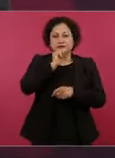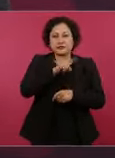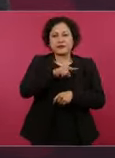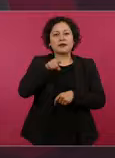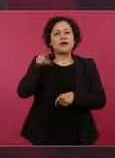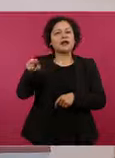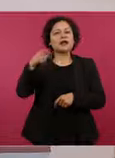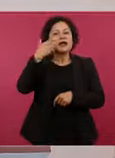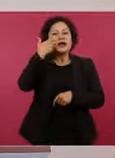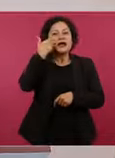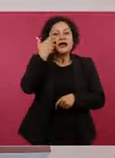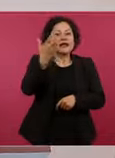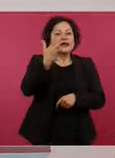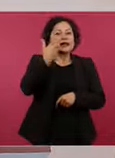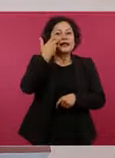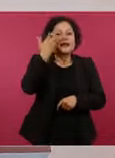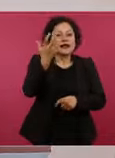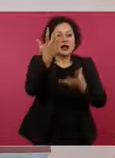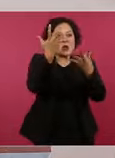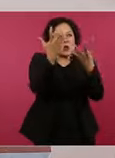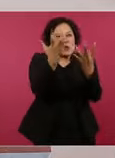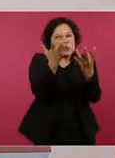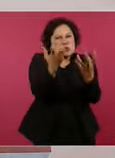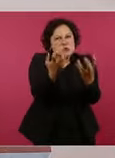a que no lloviera, y ya llovió ayer,